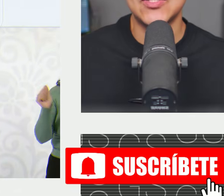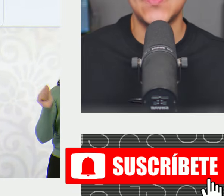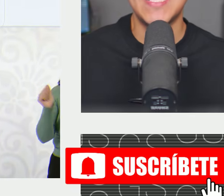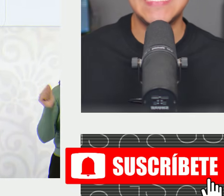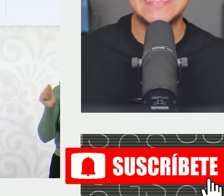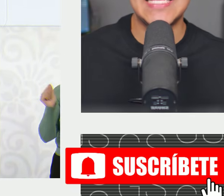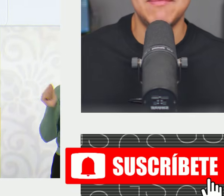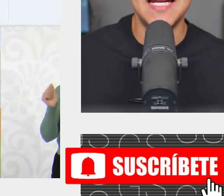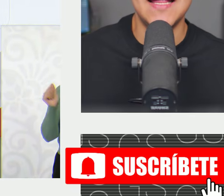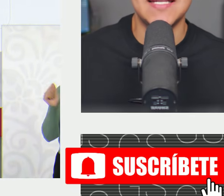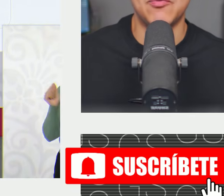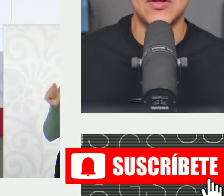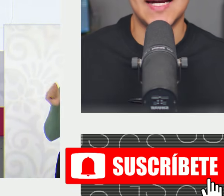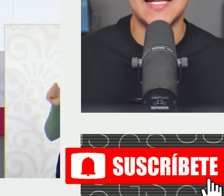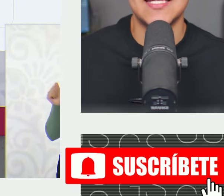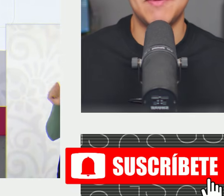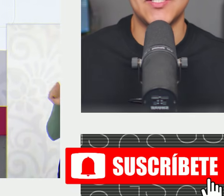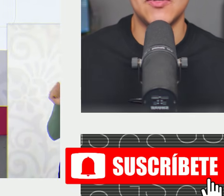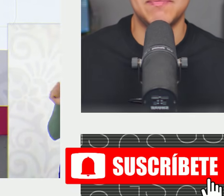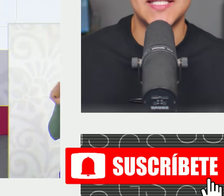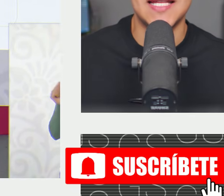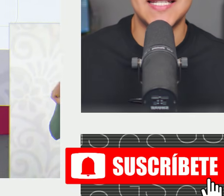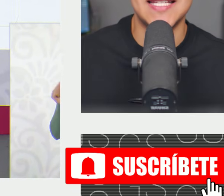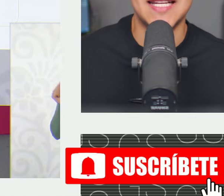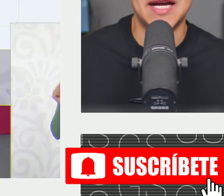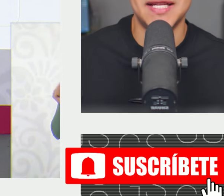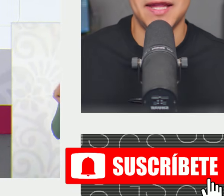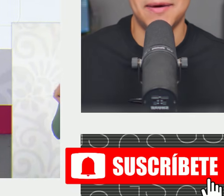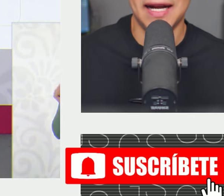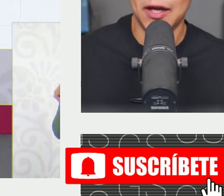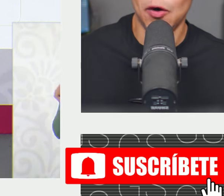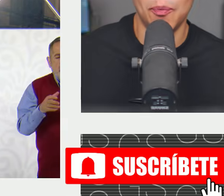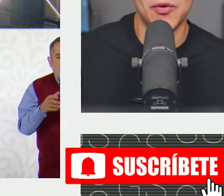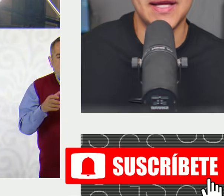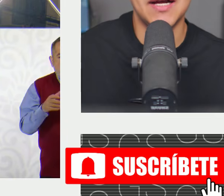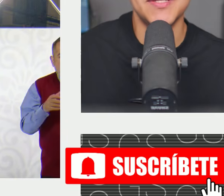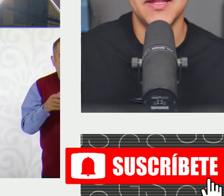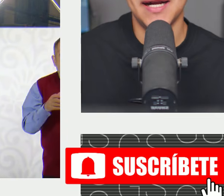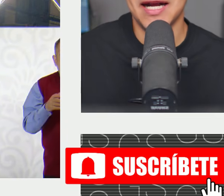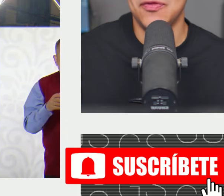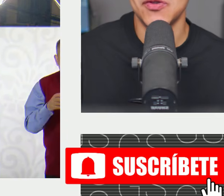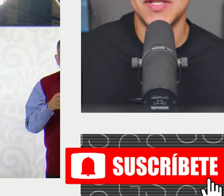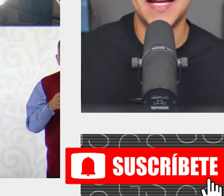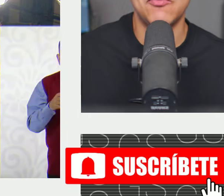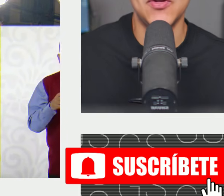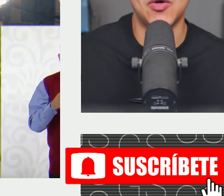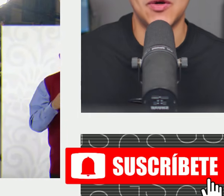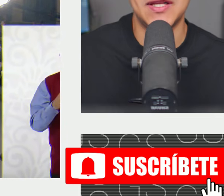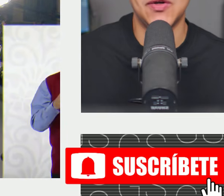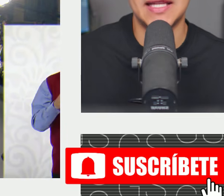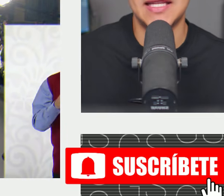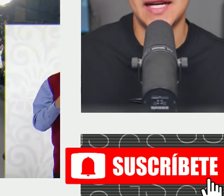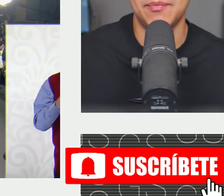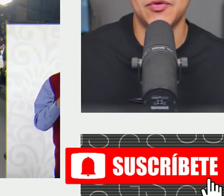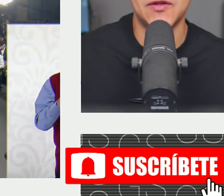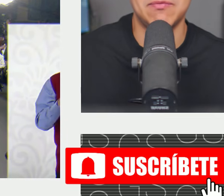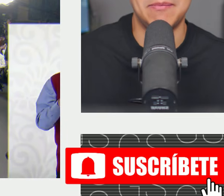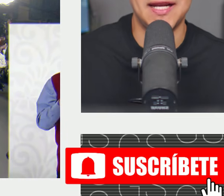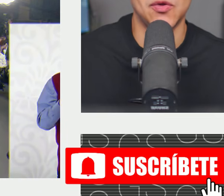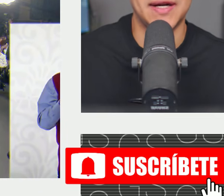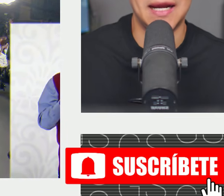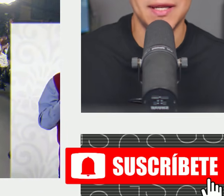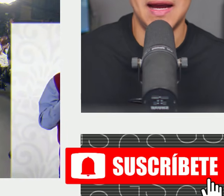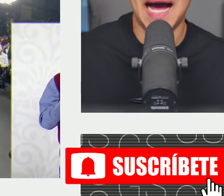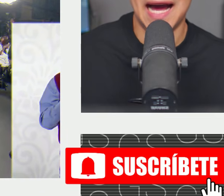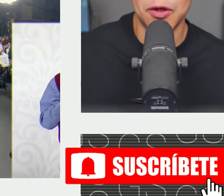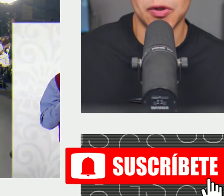la estocada que termine de sepultar las aspiraciones presidenciales de Cabeza de Vaca? Y ojo, porque Cabeza de Vaca no sería el único político que tendría que poner sus papeles